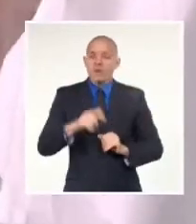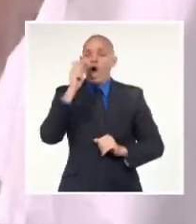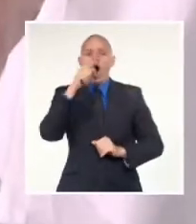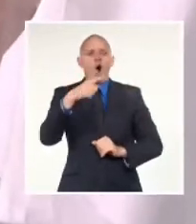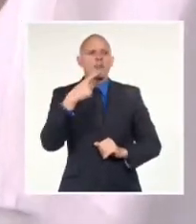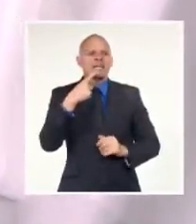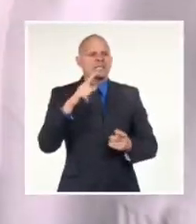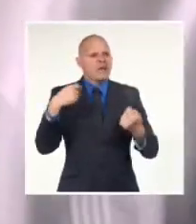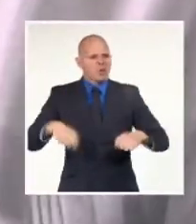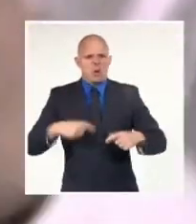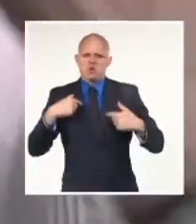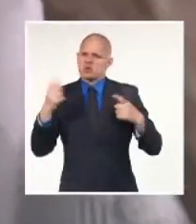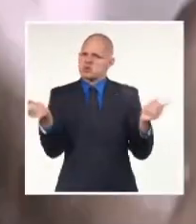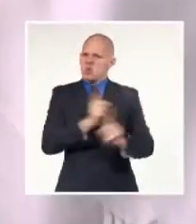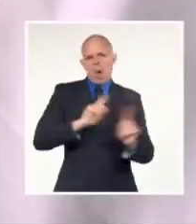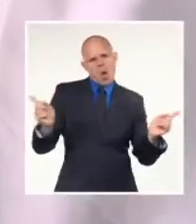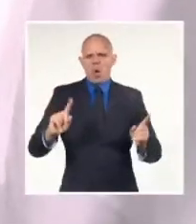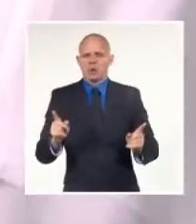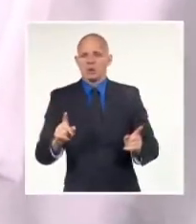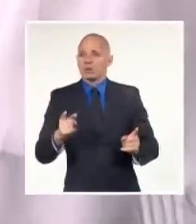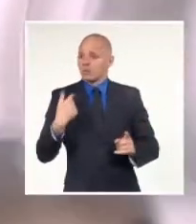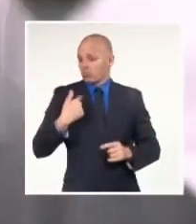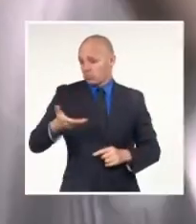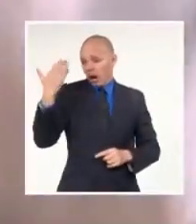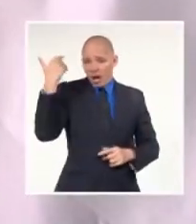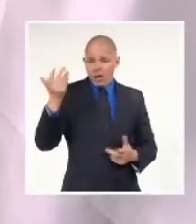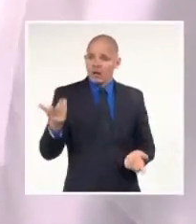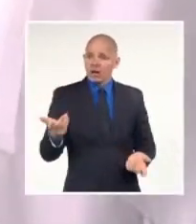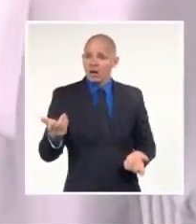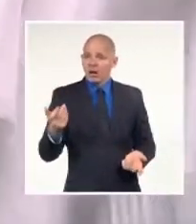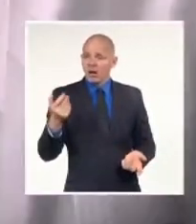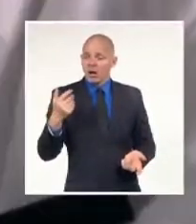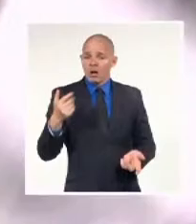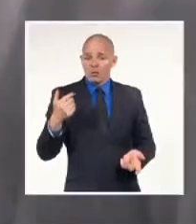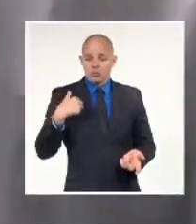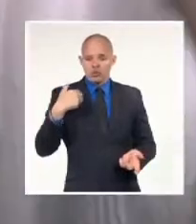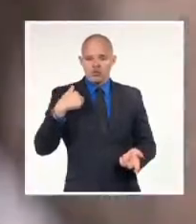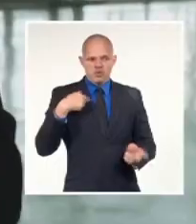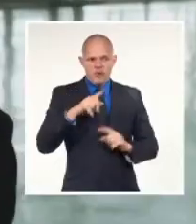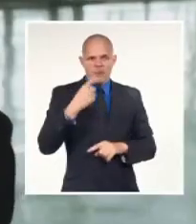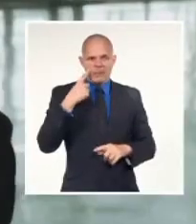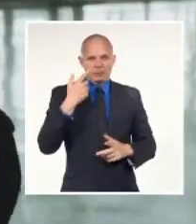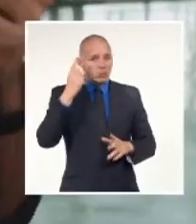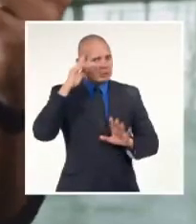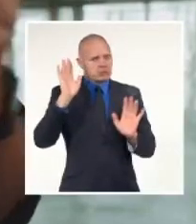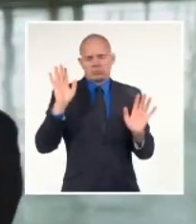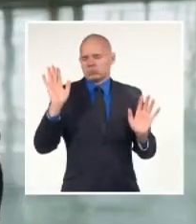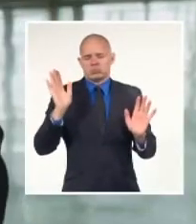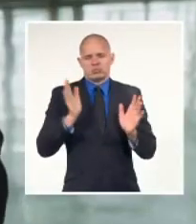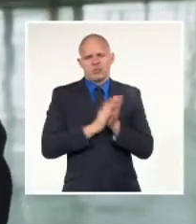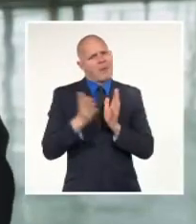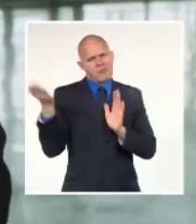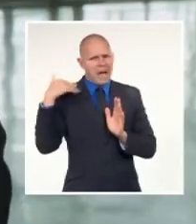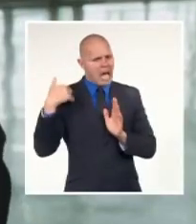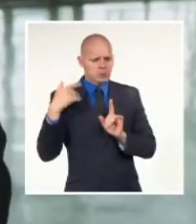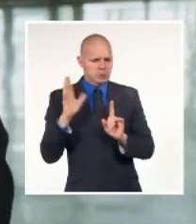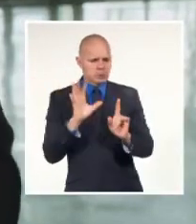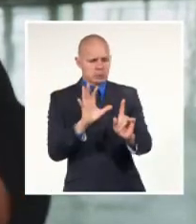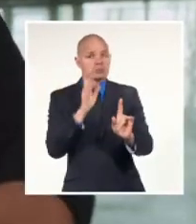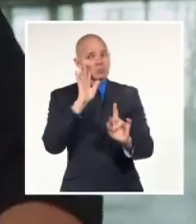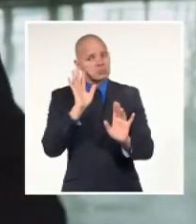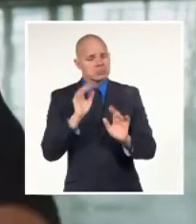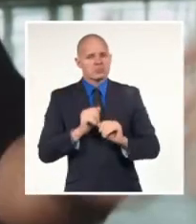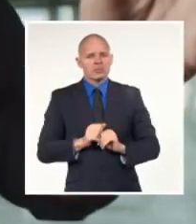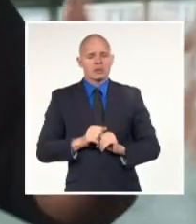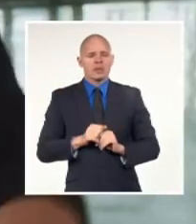salir? Y yo digo, síganme. Yo tampoco sabía para dónde iba, pero dije, síganme. Sí, sí, yo, papi, pero tú tienes un plan para ir.